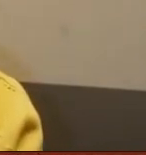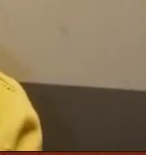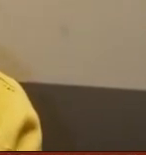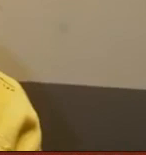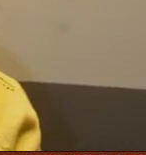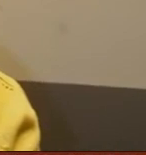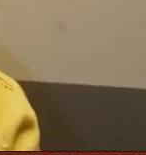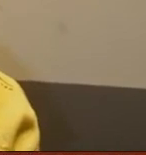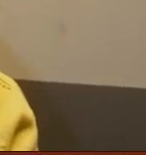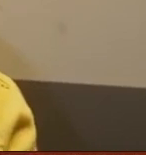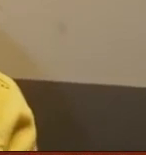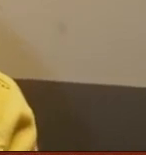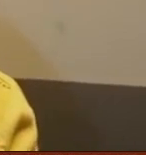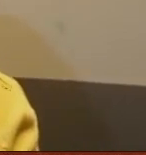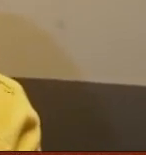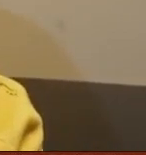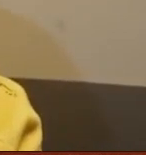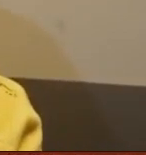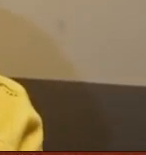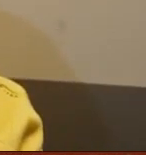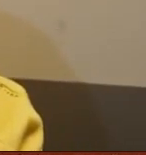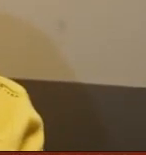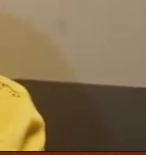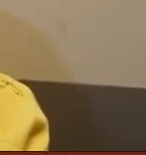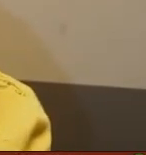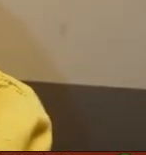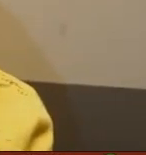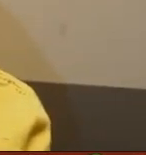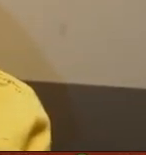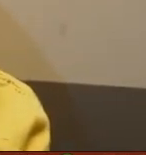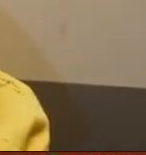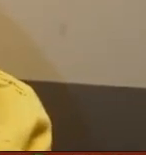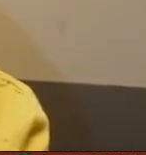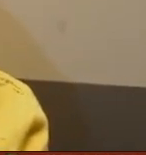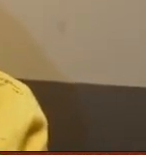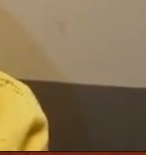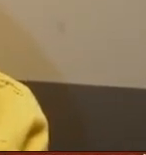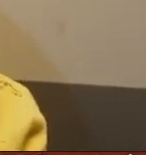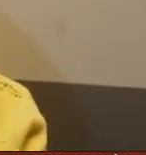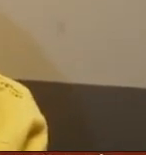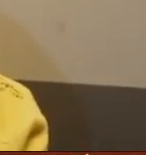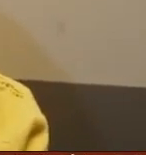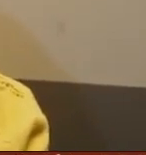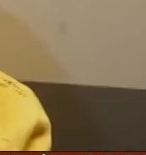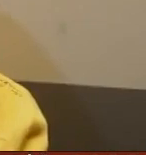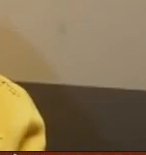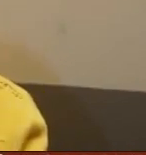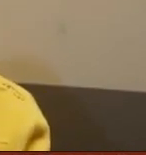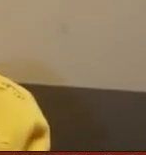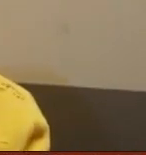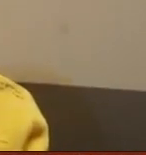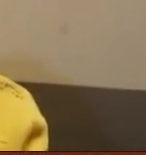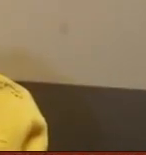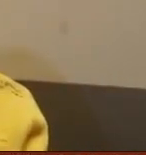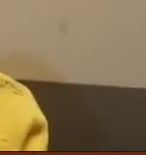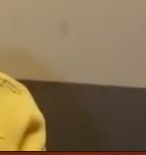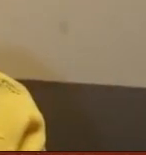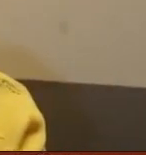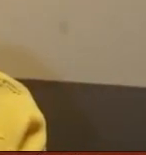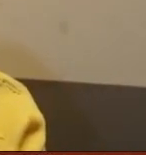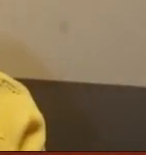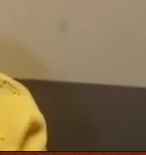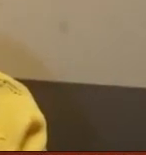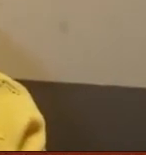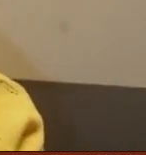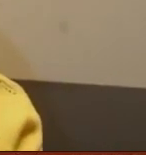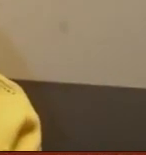sí en el personaje de Nadia Comaneci, por quienes los lectores, yo que sigo